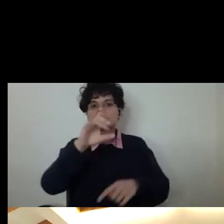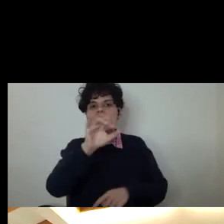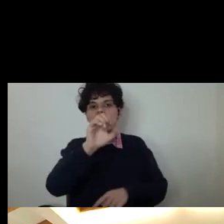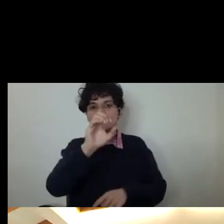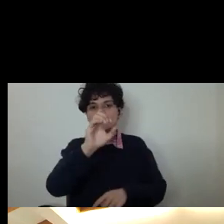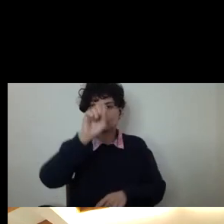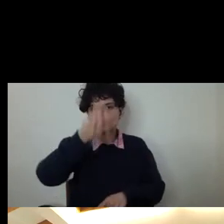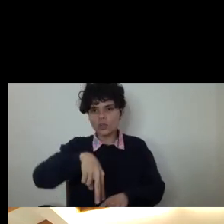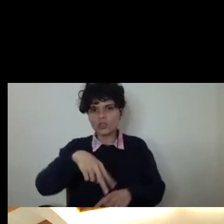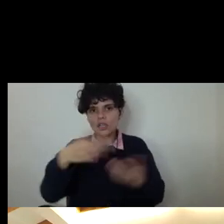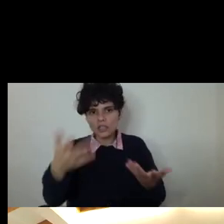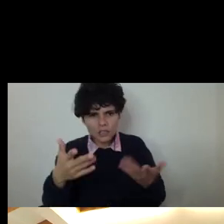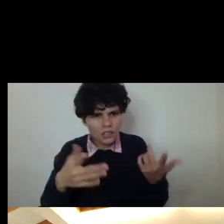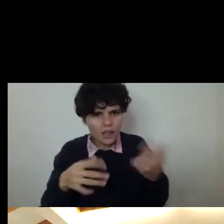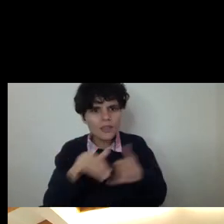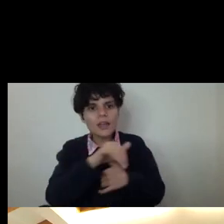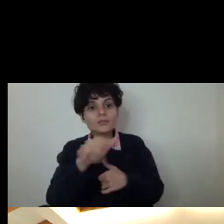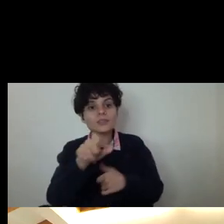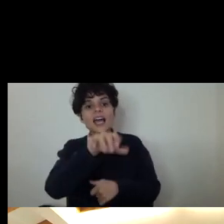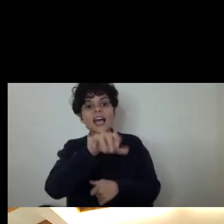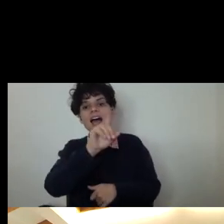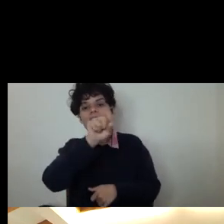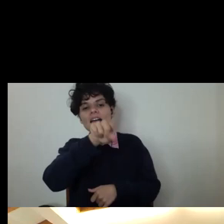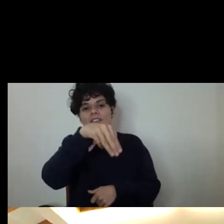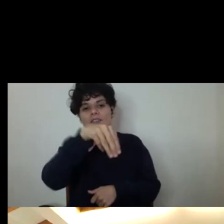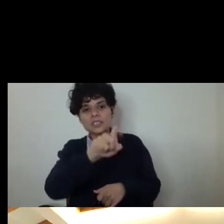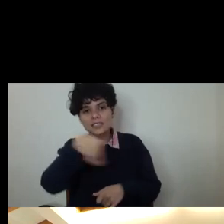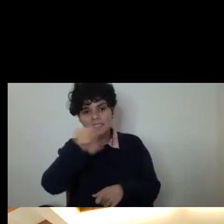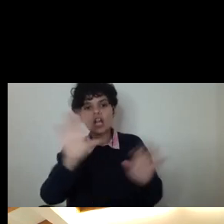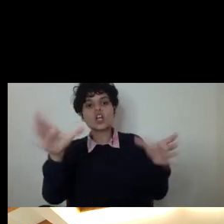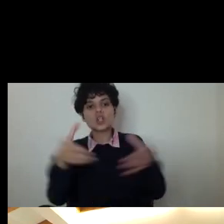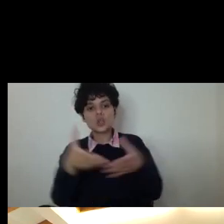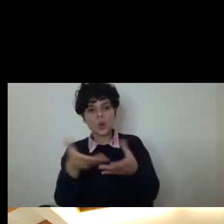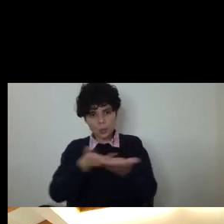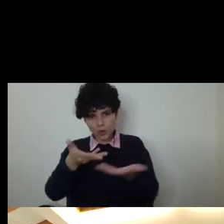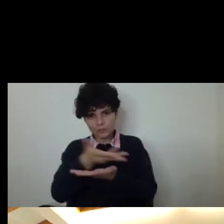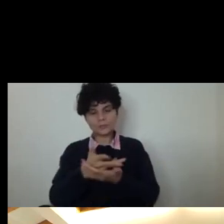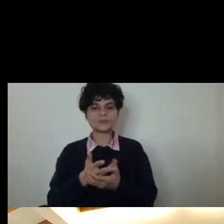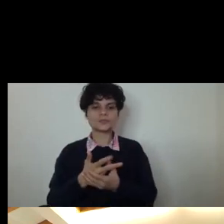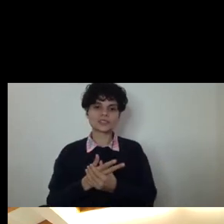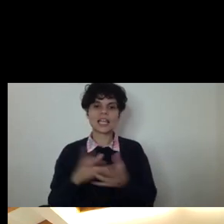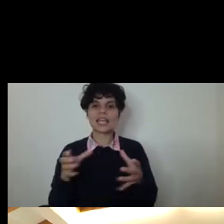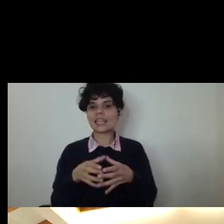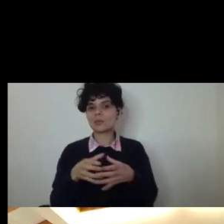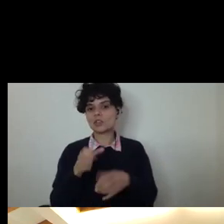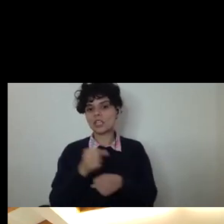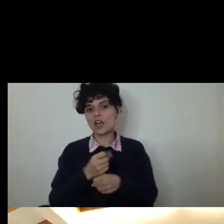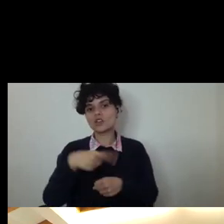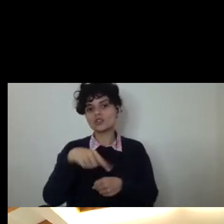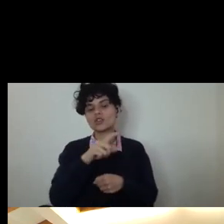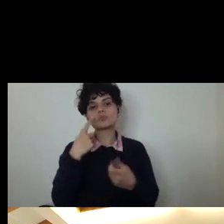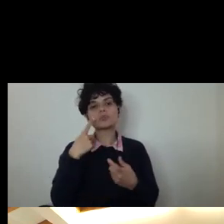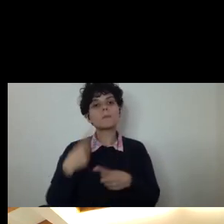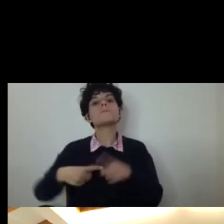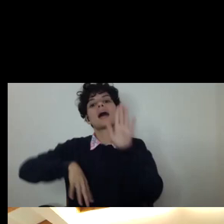Con Tatiana Dahmer, Ulrike Kemmerling, María Angélica Carrasco, Denise Riquelme, Pablo Muñoz y Gina Sánchez hicimos otra serie de